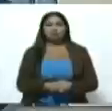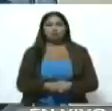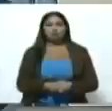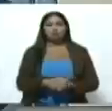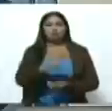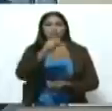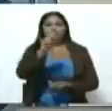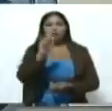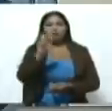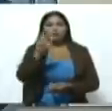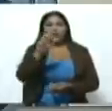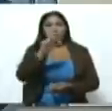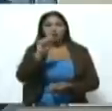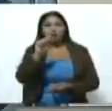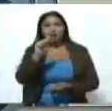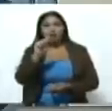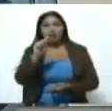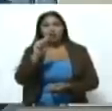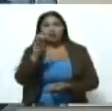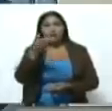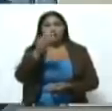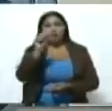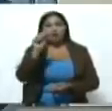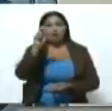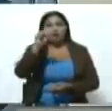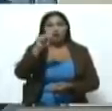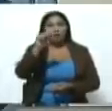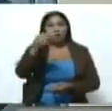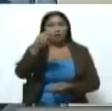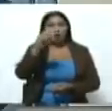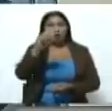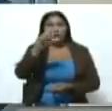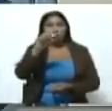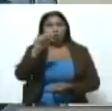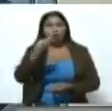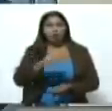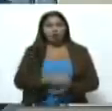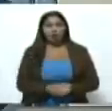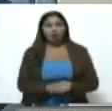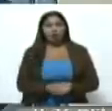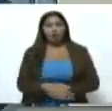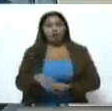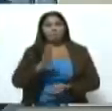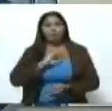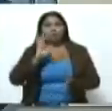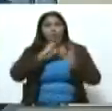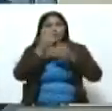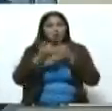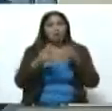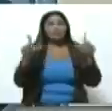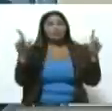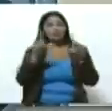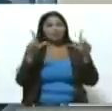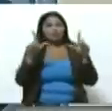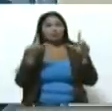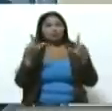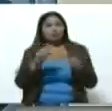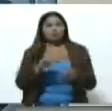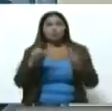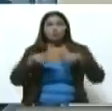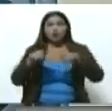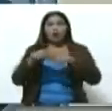Angola Rodríguez, a través de un programa de televisión con sede en